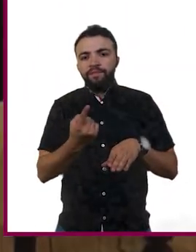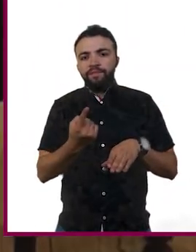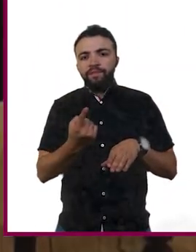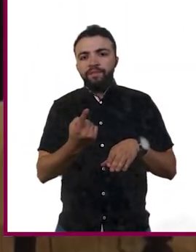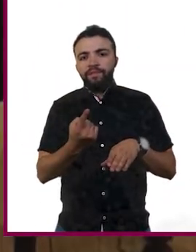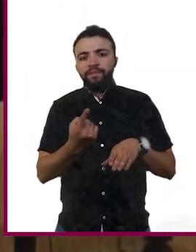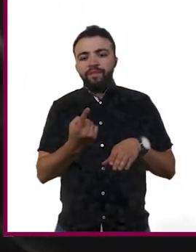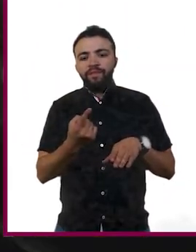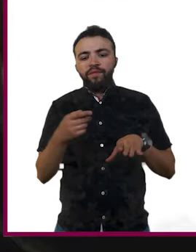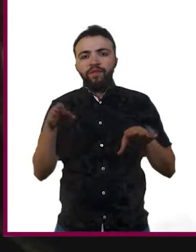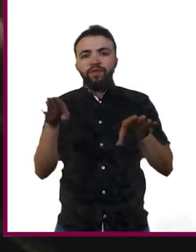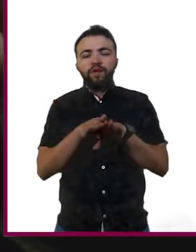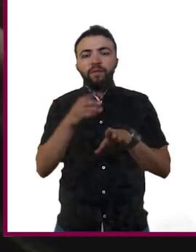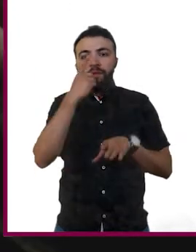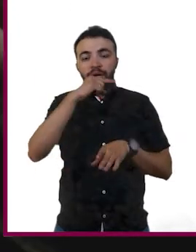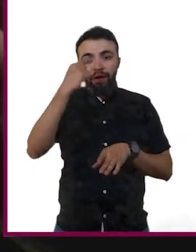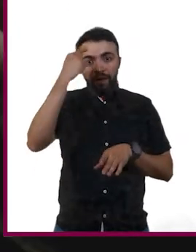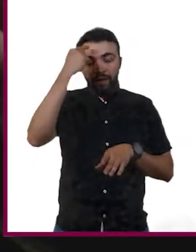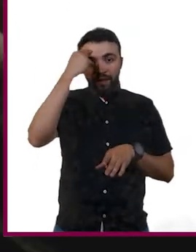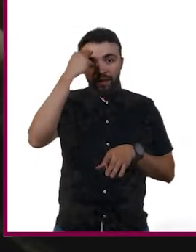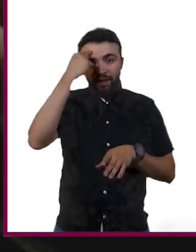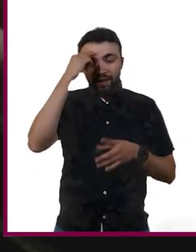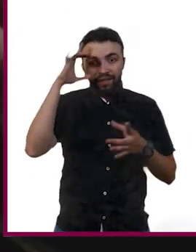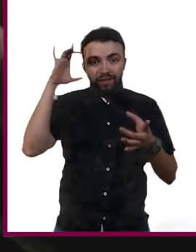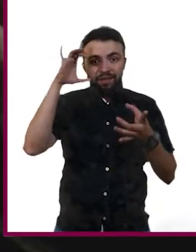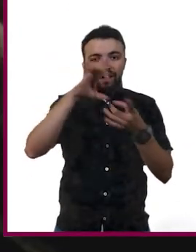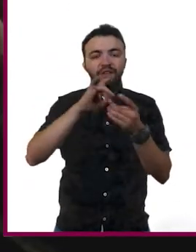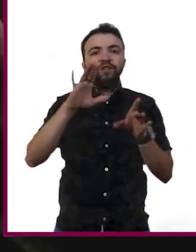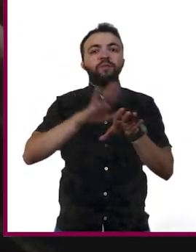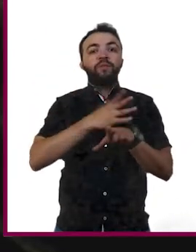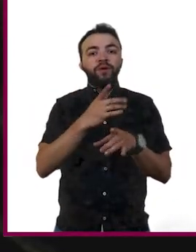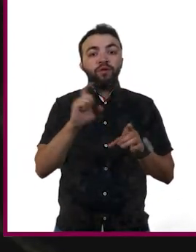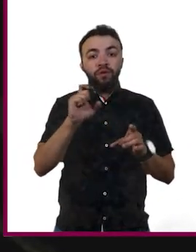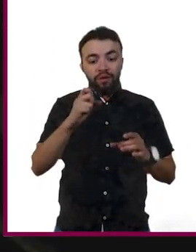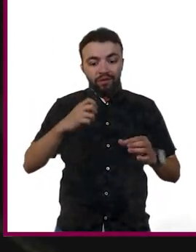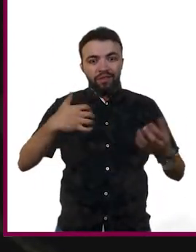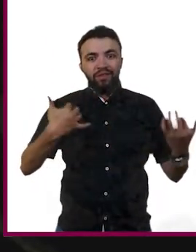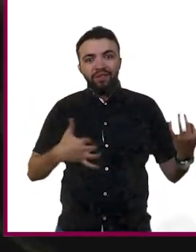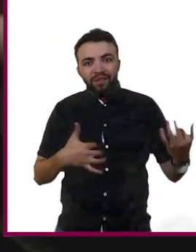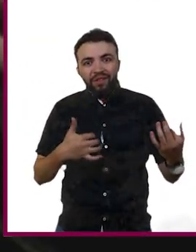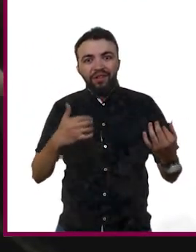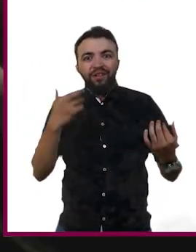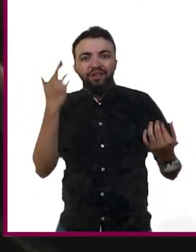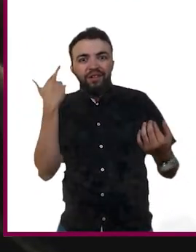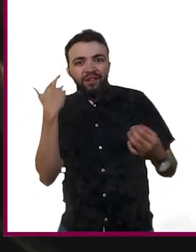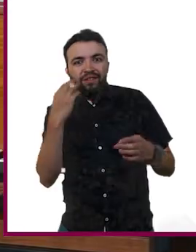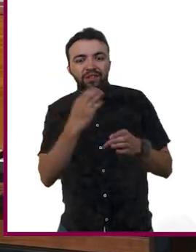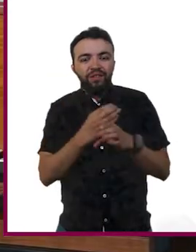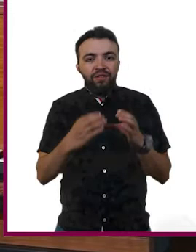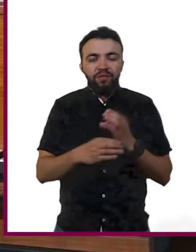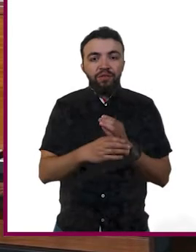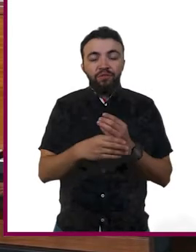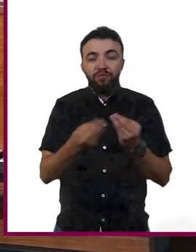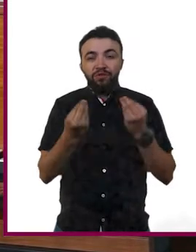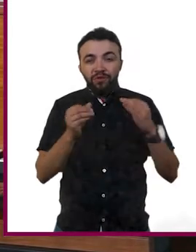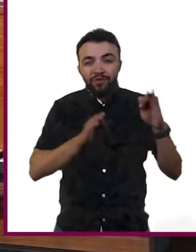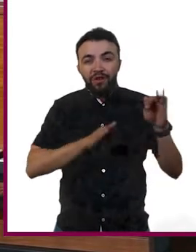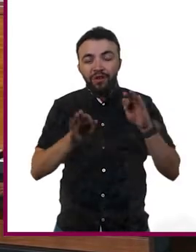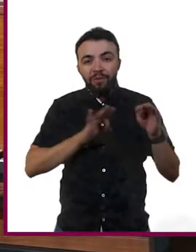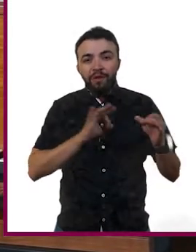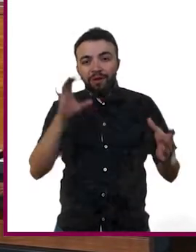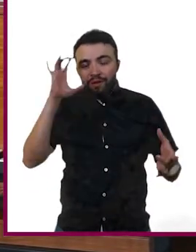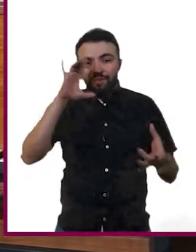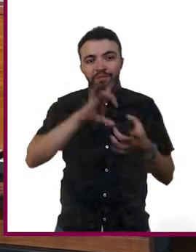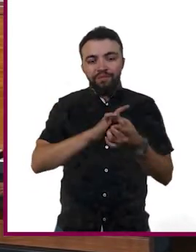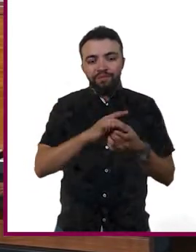de coordinación brutal, ¿no? O sea, implica, digamos, es como mucho trabajo. Pues muchísimas gracias,